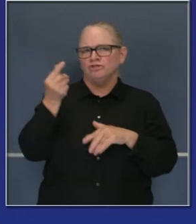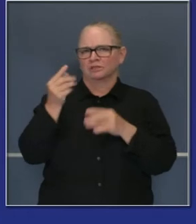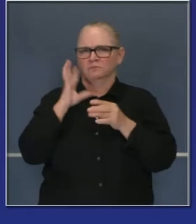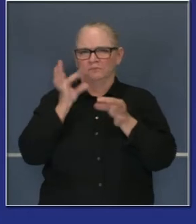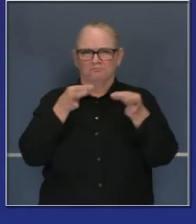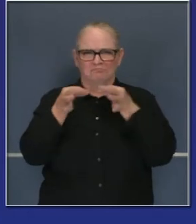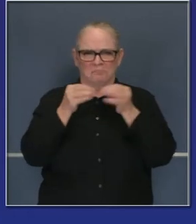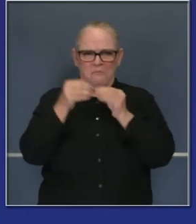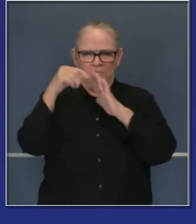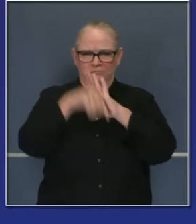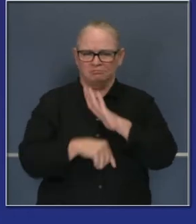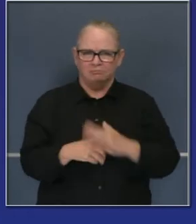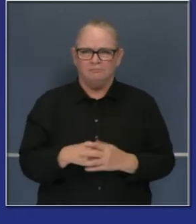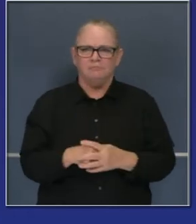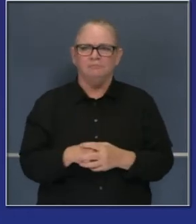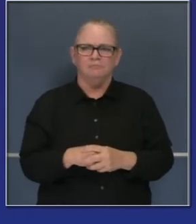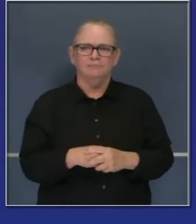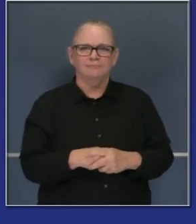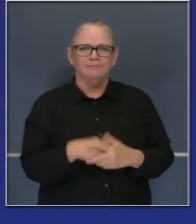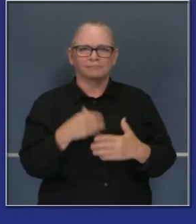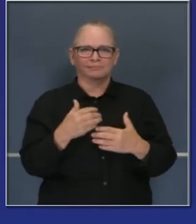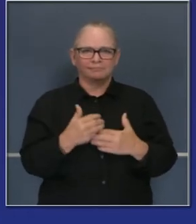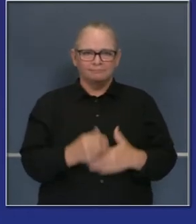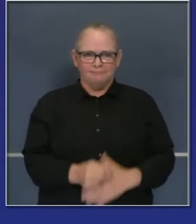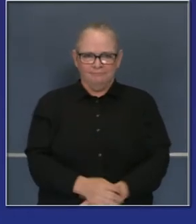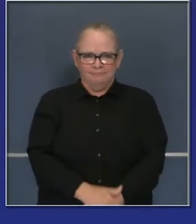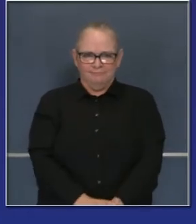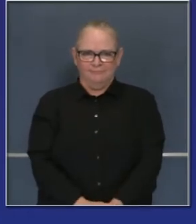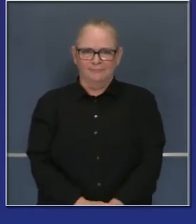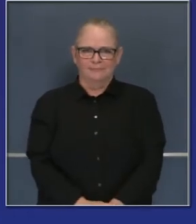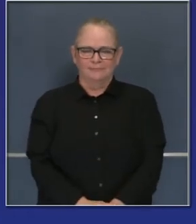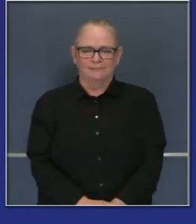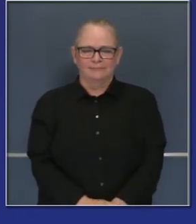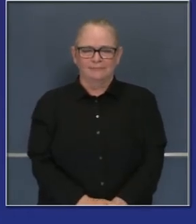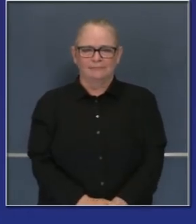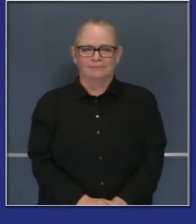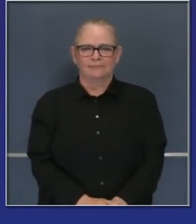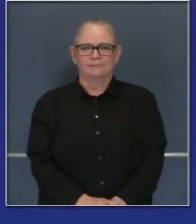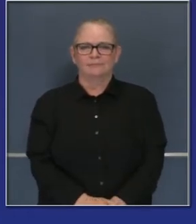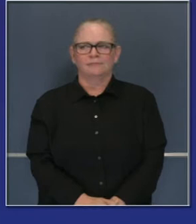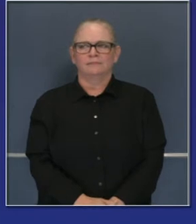y dónde irán las cosas en la próxima semana adelante doctor